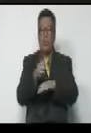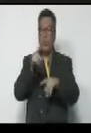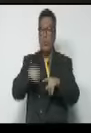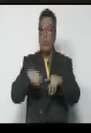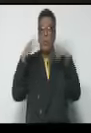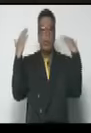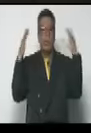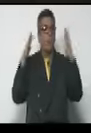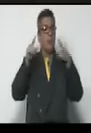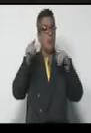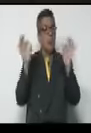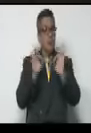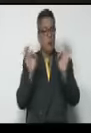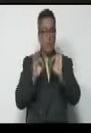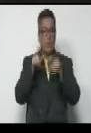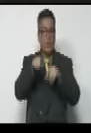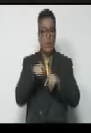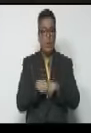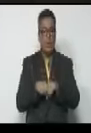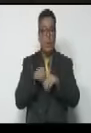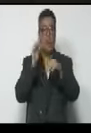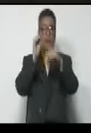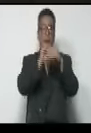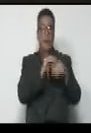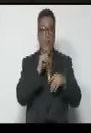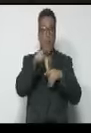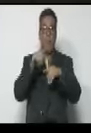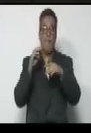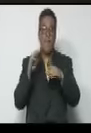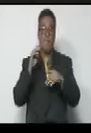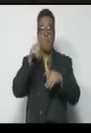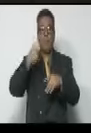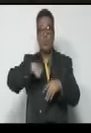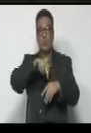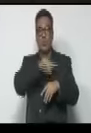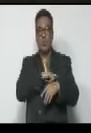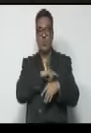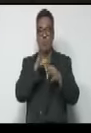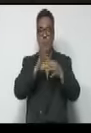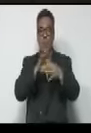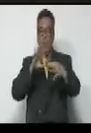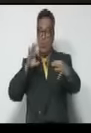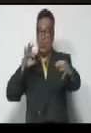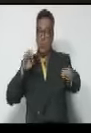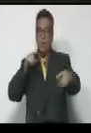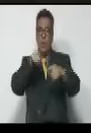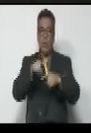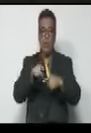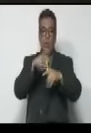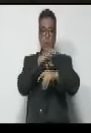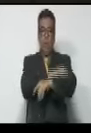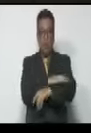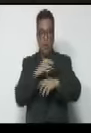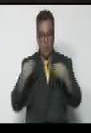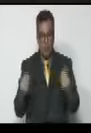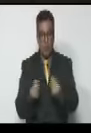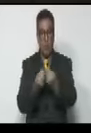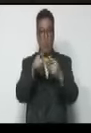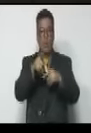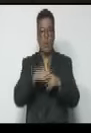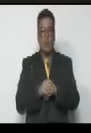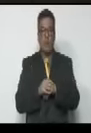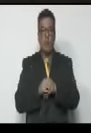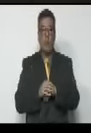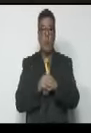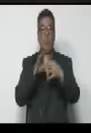las aplaude, ni las convoca. En consecuencia, nosotros nos distanciamos y compartimos el espíritu de